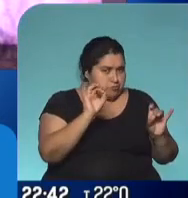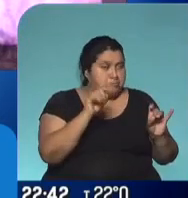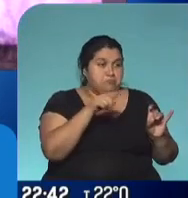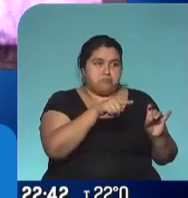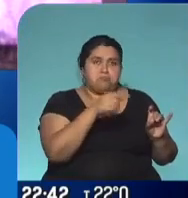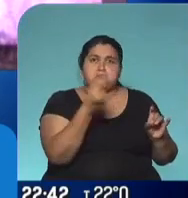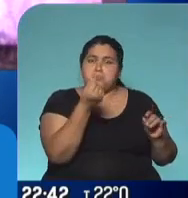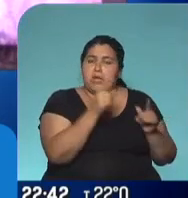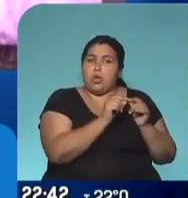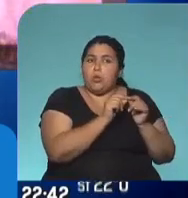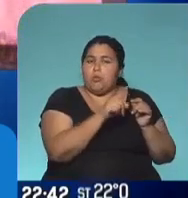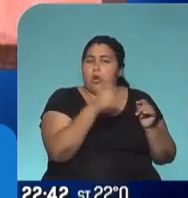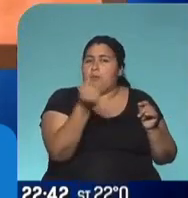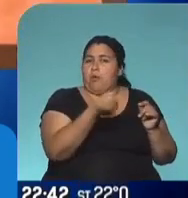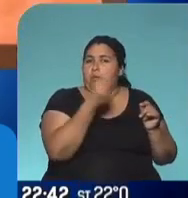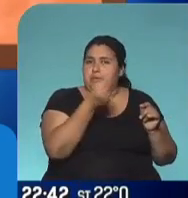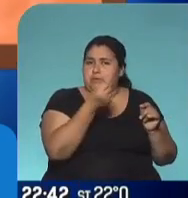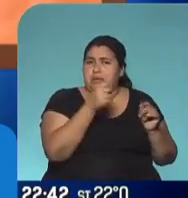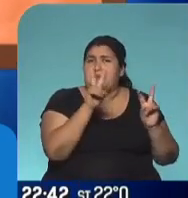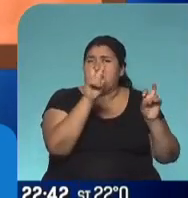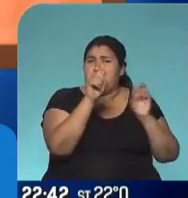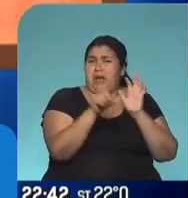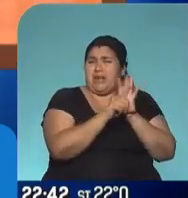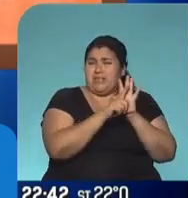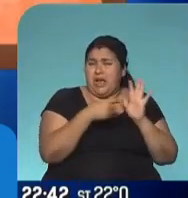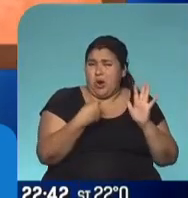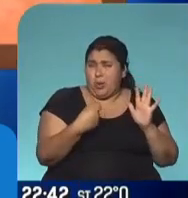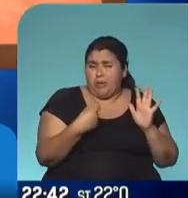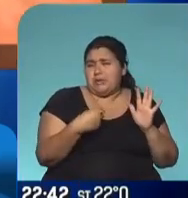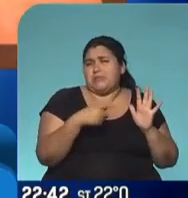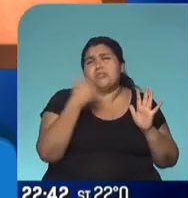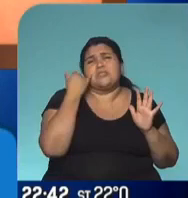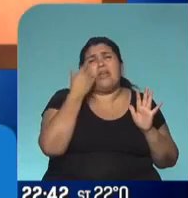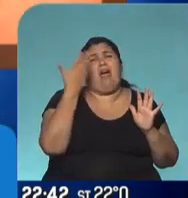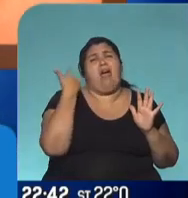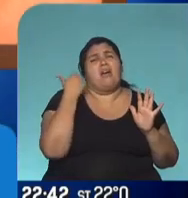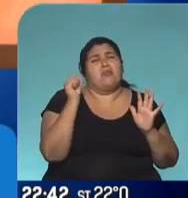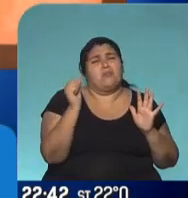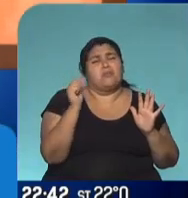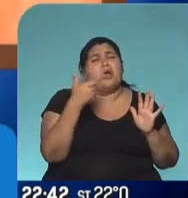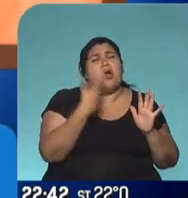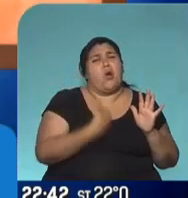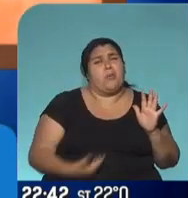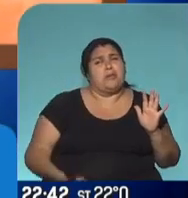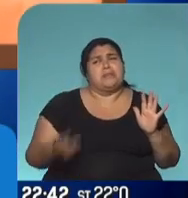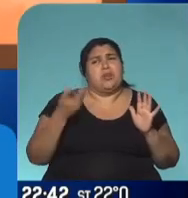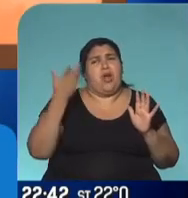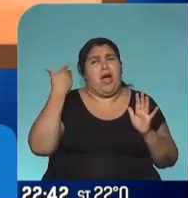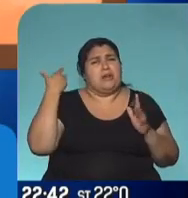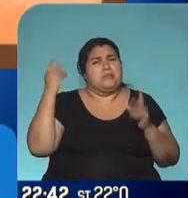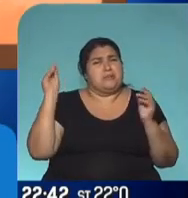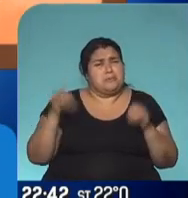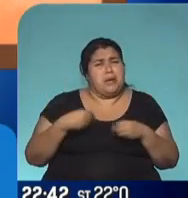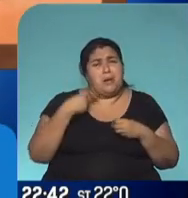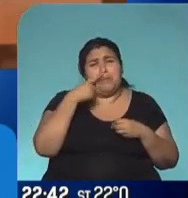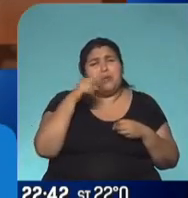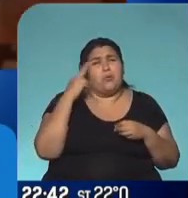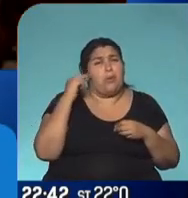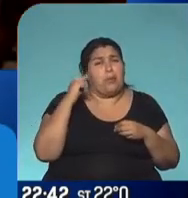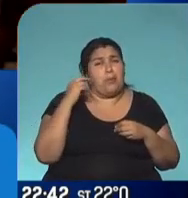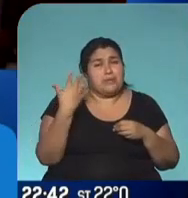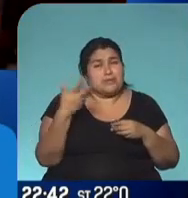ya, el tema de la reforma jubilatoria ya fue planteado por anteriores gobiernos. El de Alain Juppé fracasó en el 1995, creo,